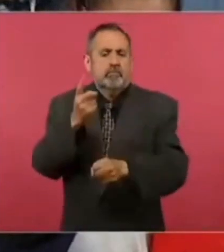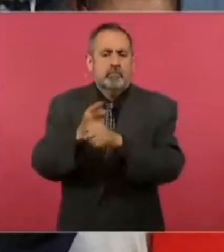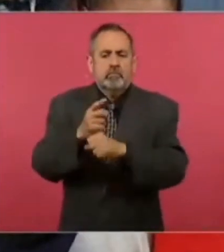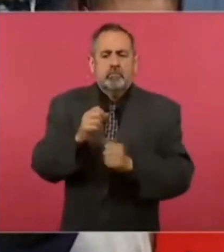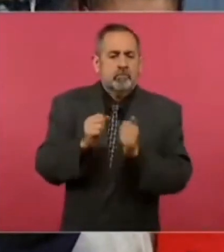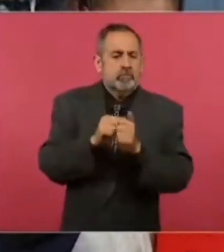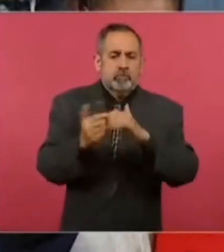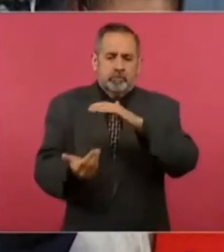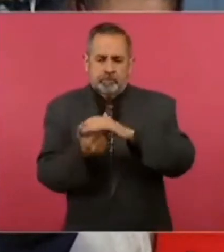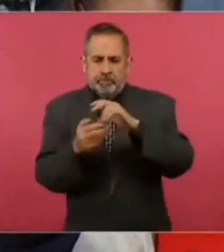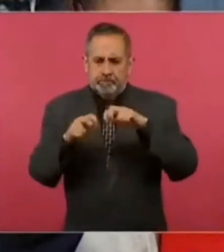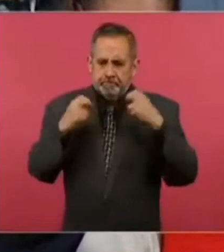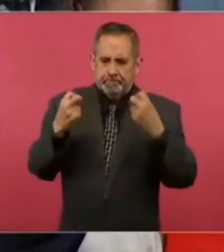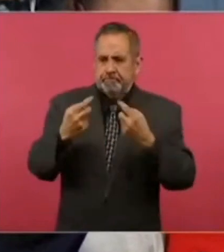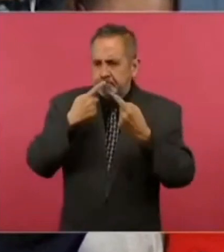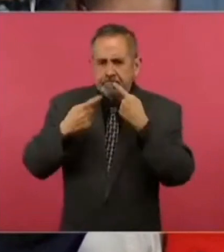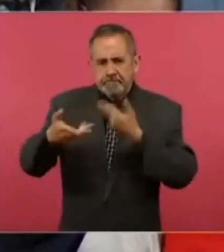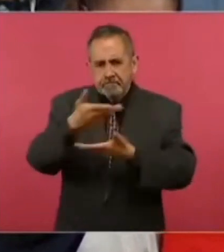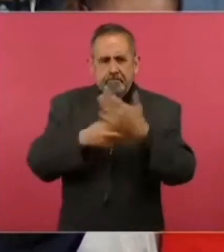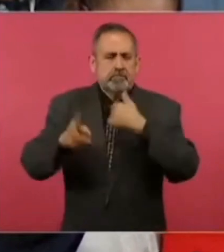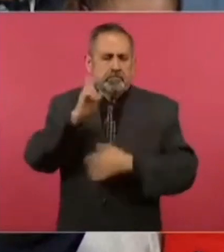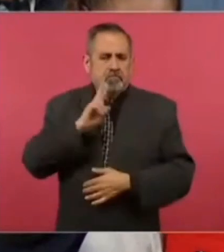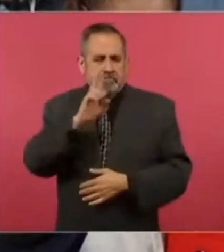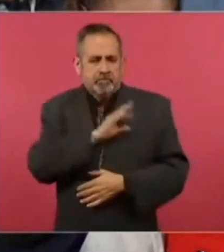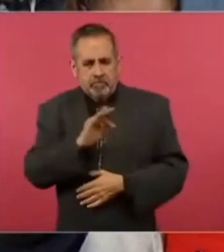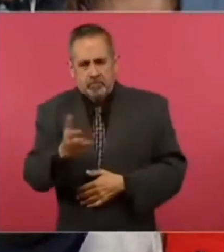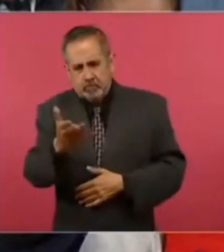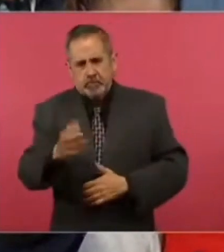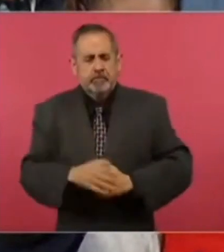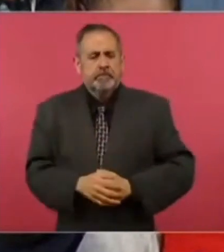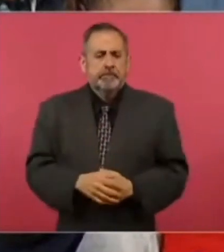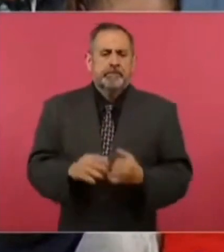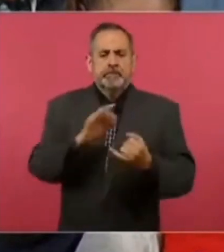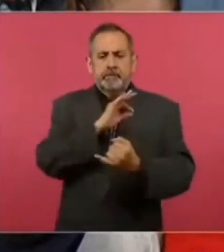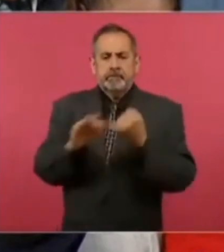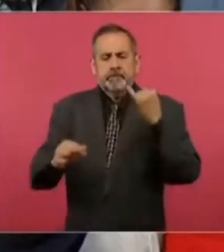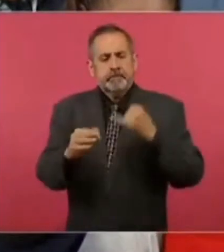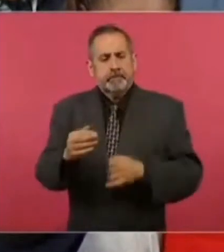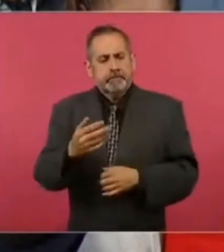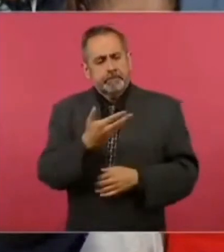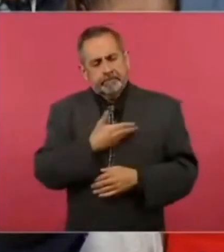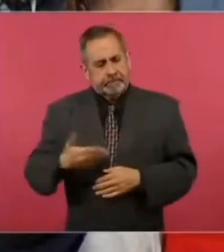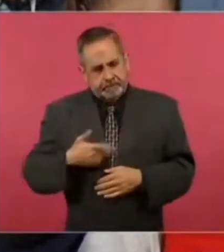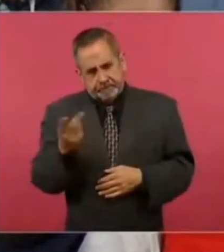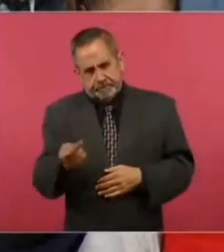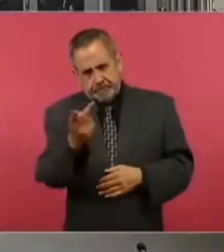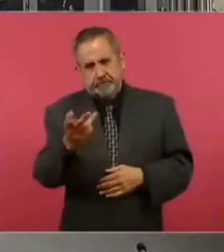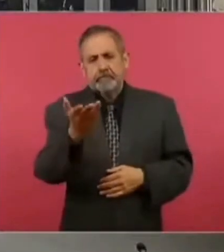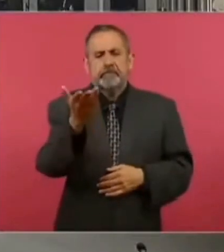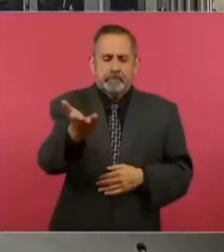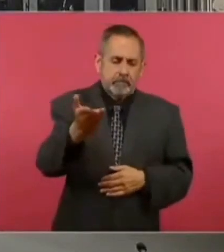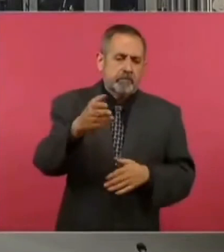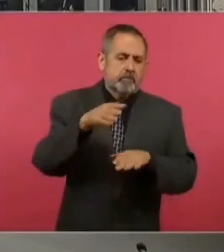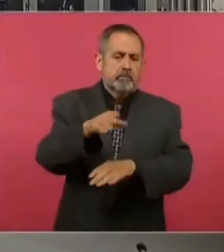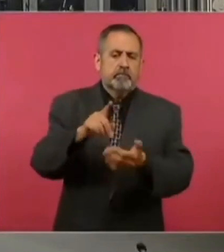través de las mesas de gabinete, Sí. si es que es posible. Y por último, presidente, preguntarle sobre...